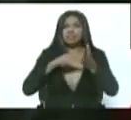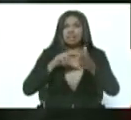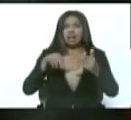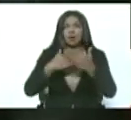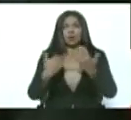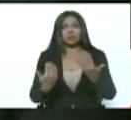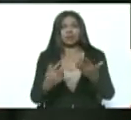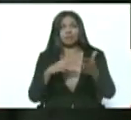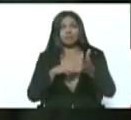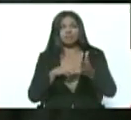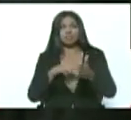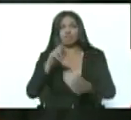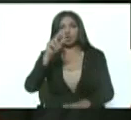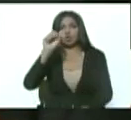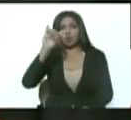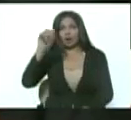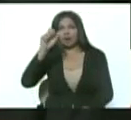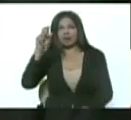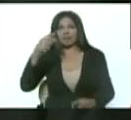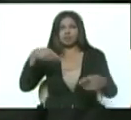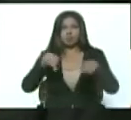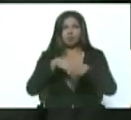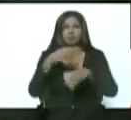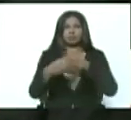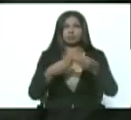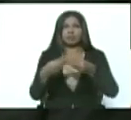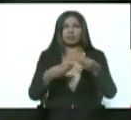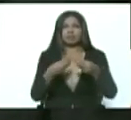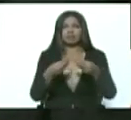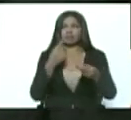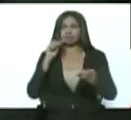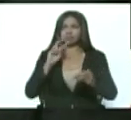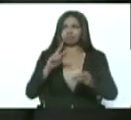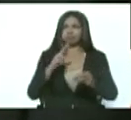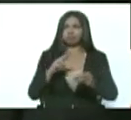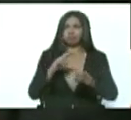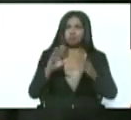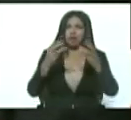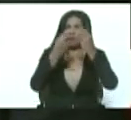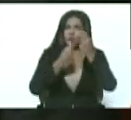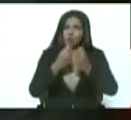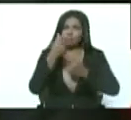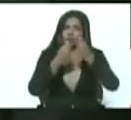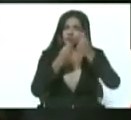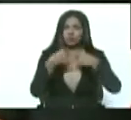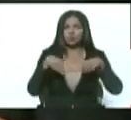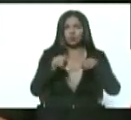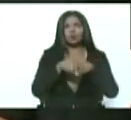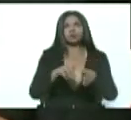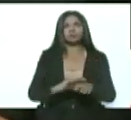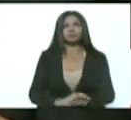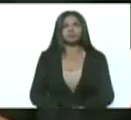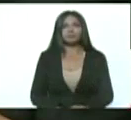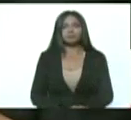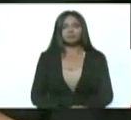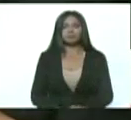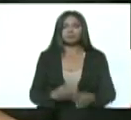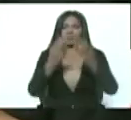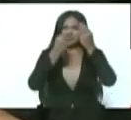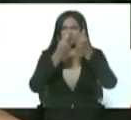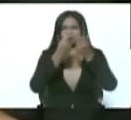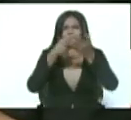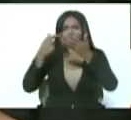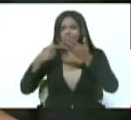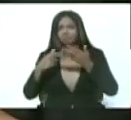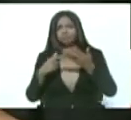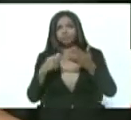el presidente Rouhani hemos profundizado con Irán en el ámbito económico, en el ámbito financiero, en